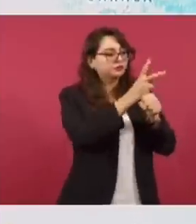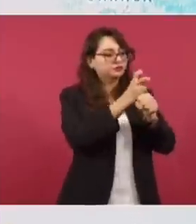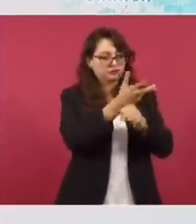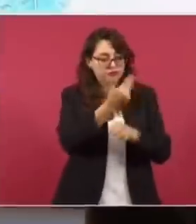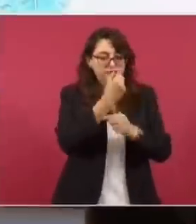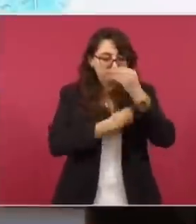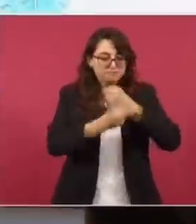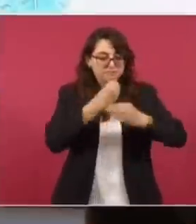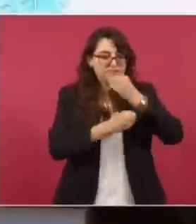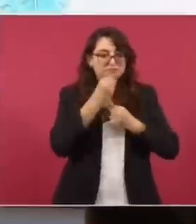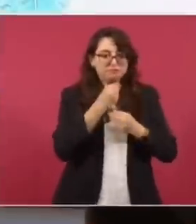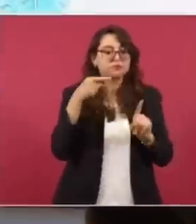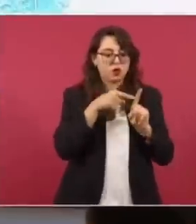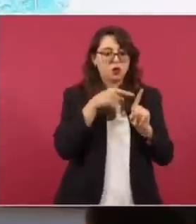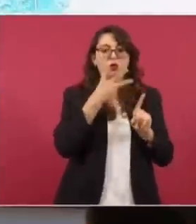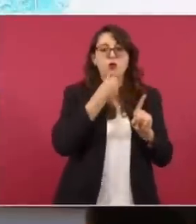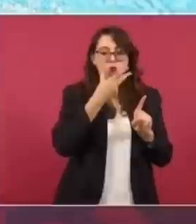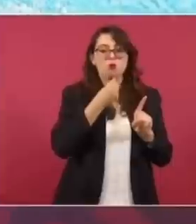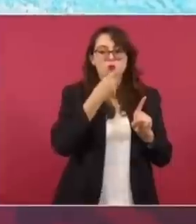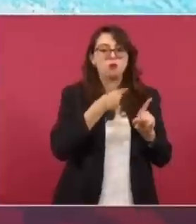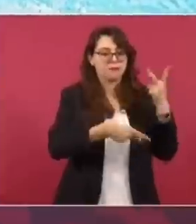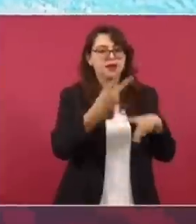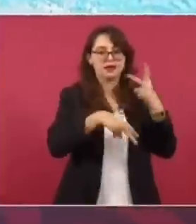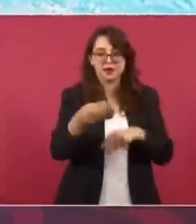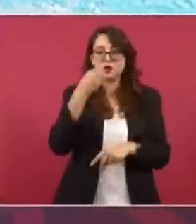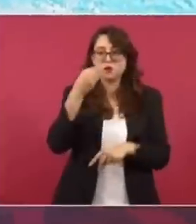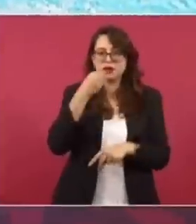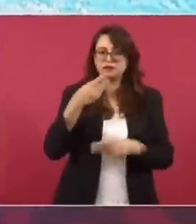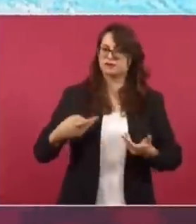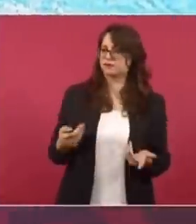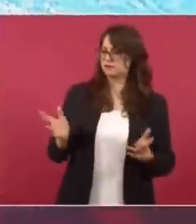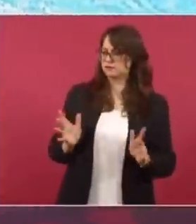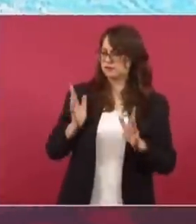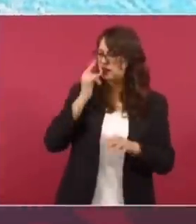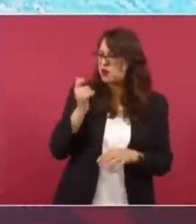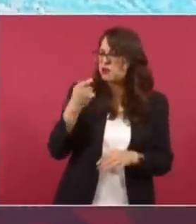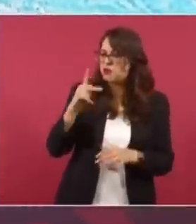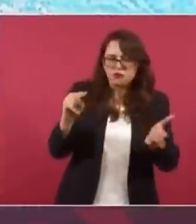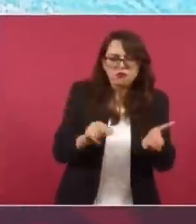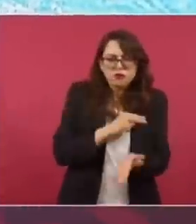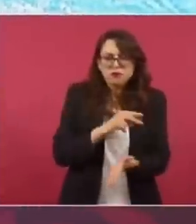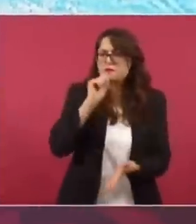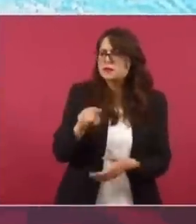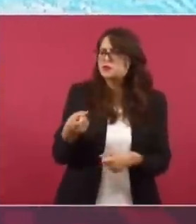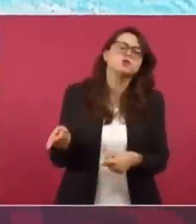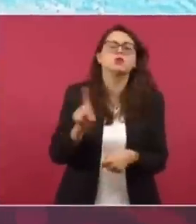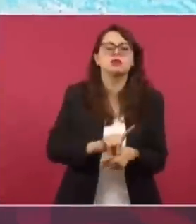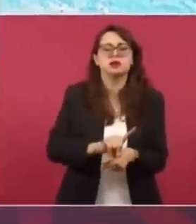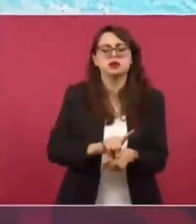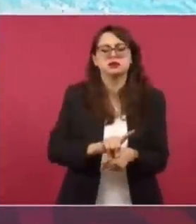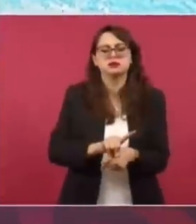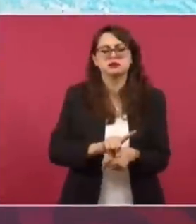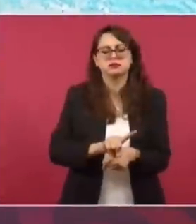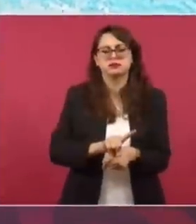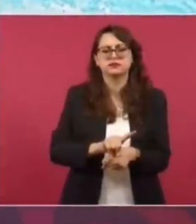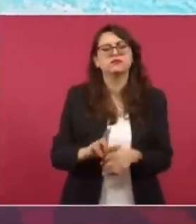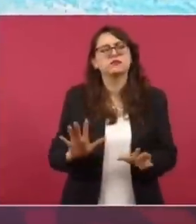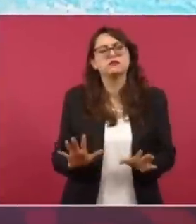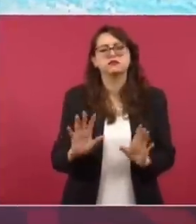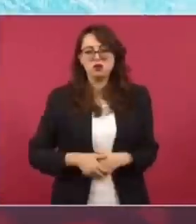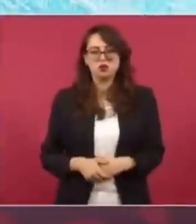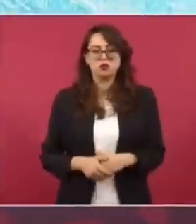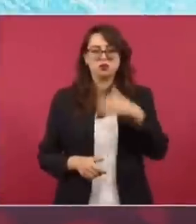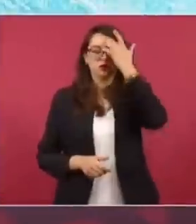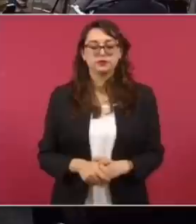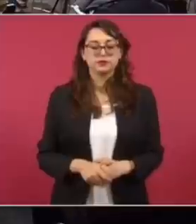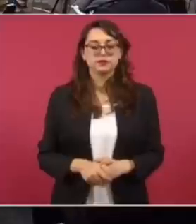resultó de que él confirmó que iba a estar en la comida el día que íbamos a firmar, que iba yo a firmar el